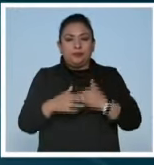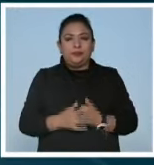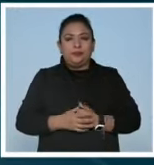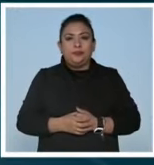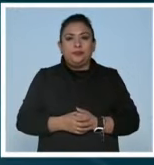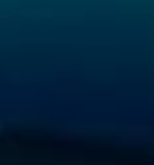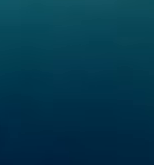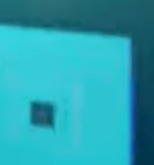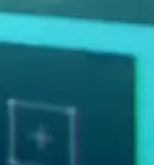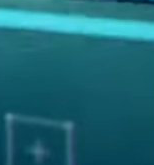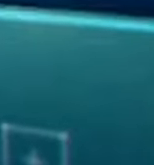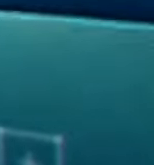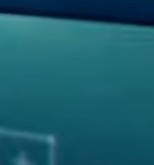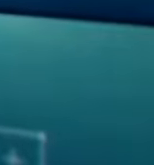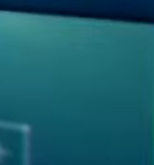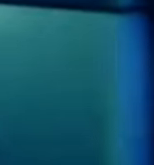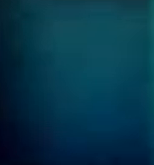Regresamos.